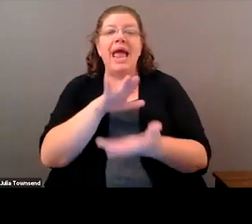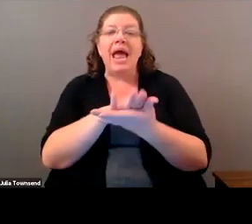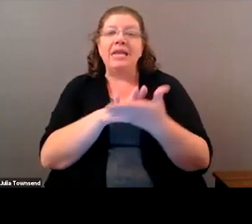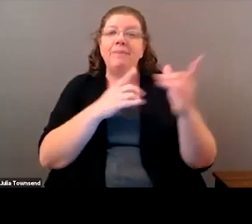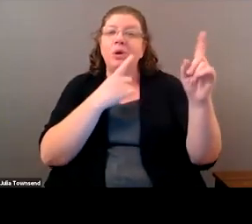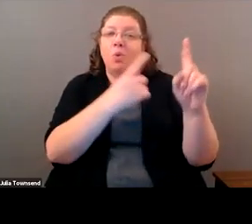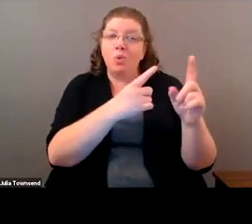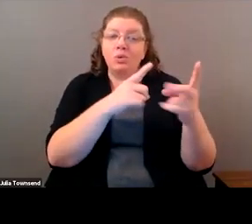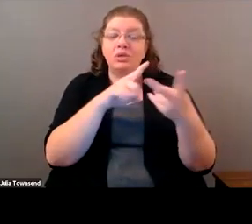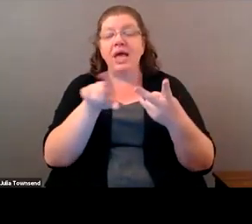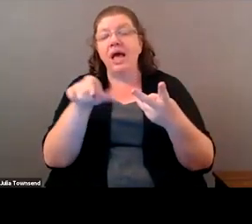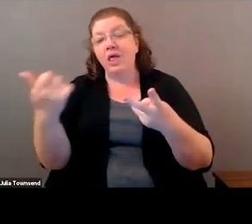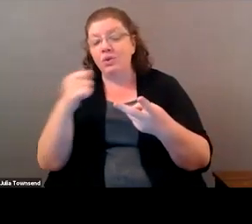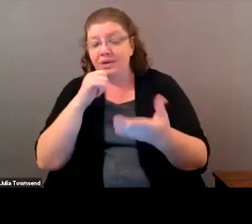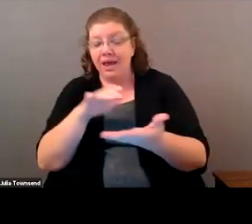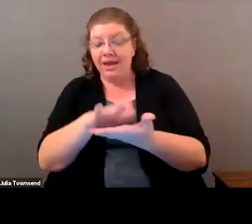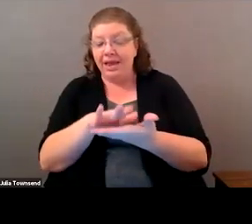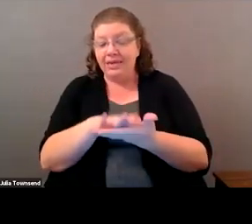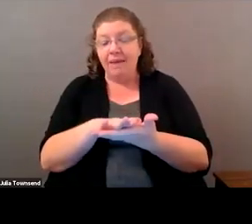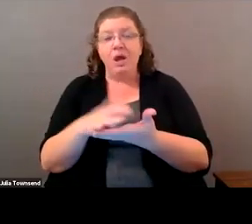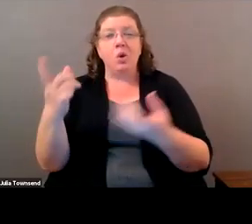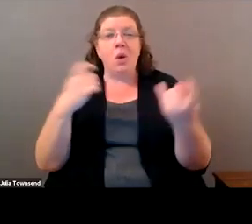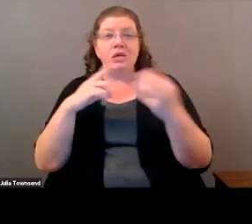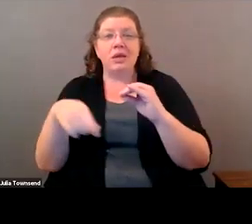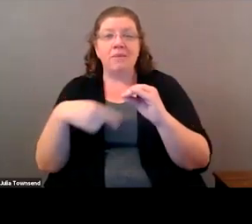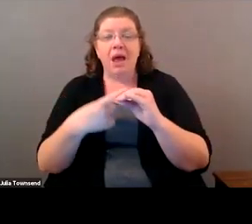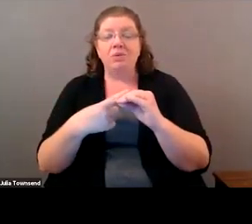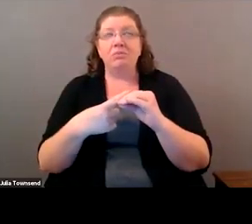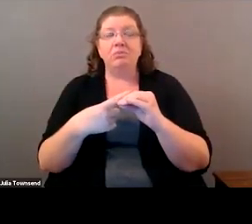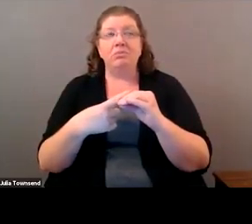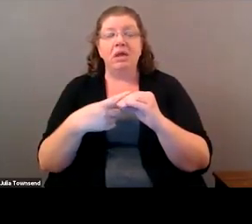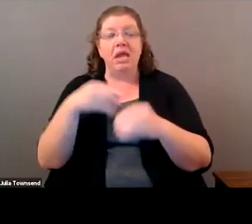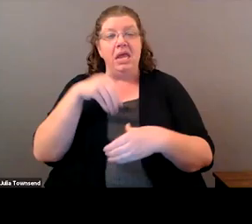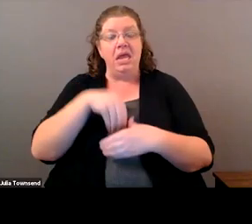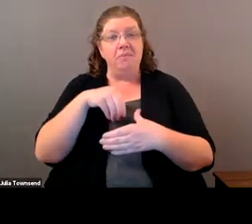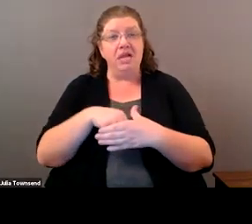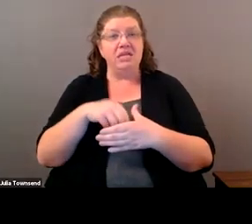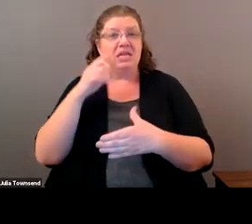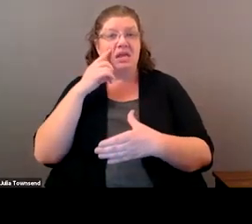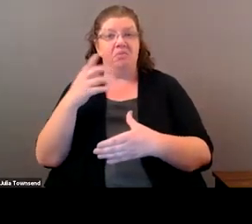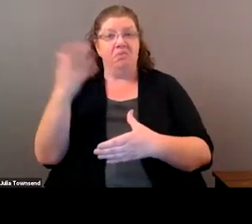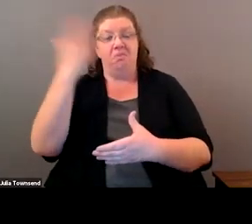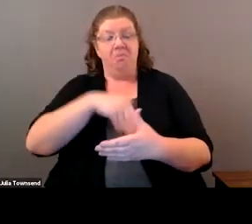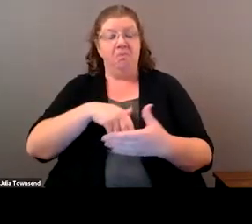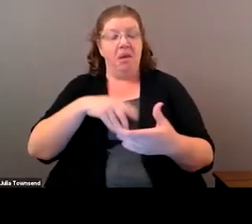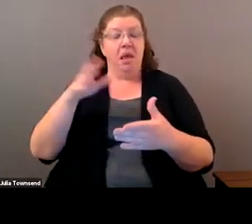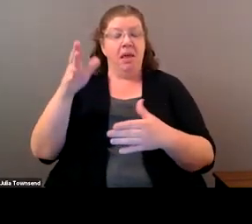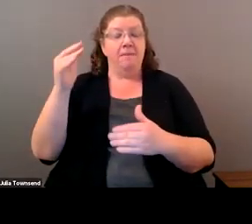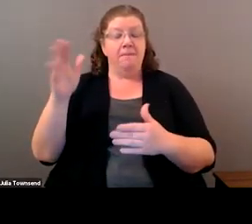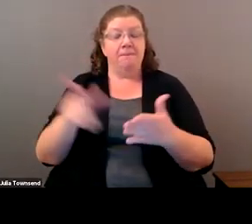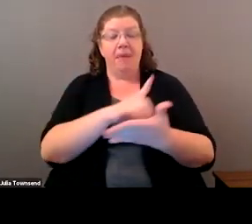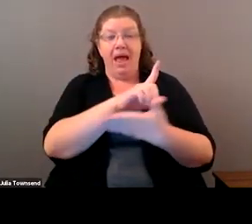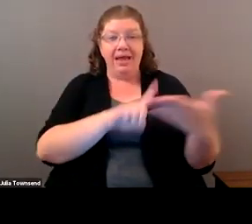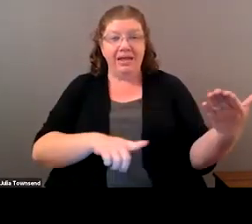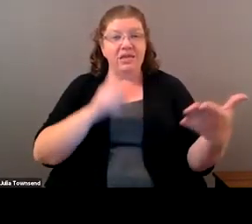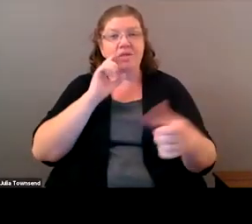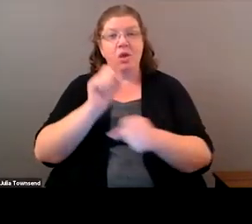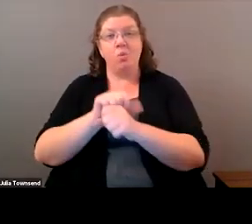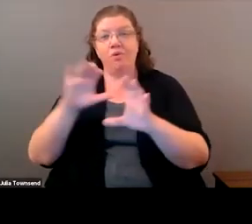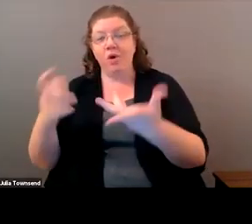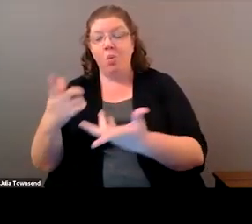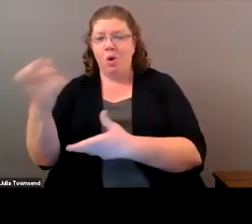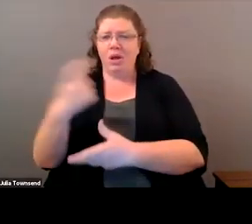algunas eran de metas académicas y otras no académicas como preguntas sobre el la imparcialidad implícita y cosas así una